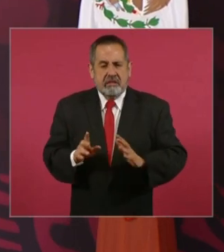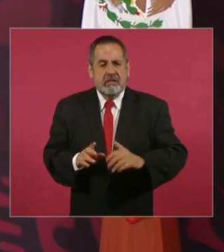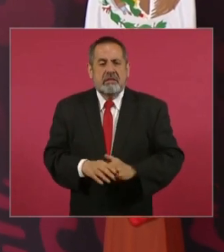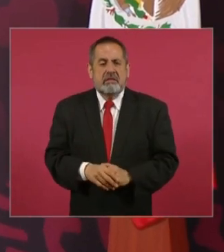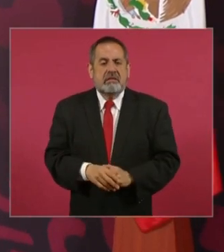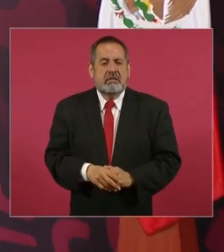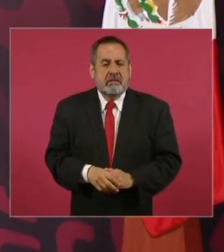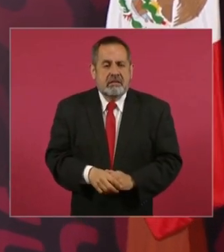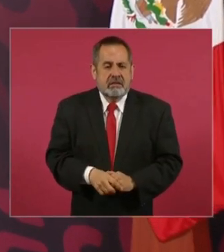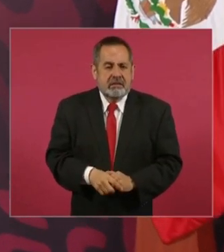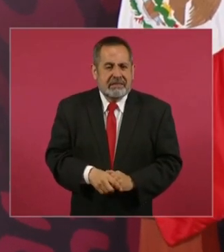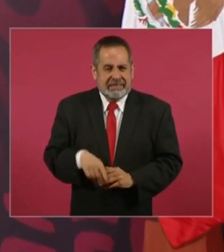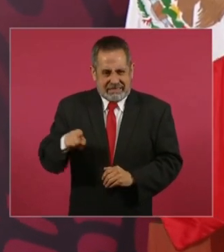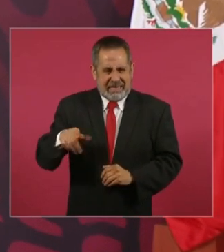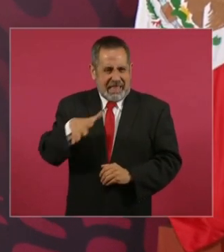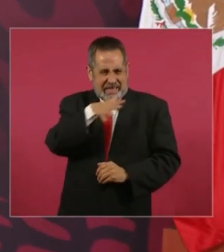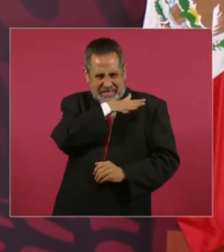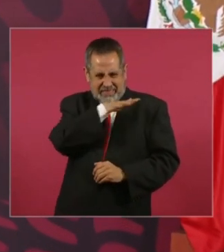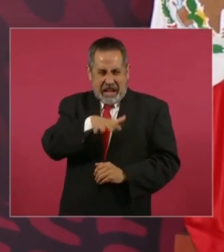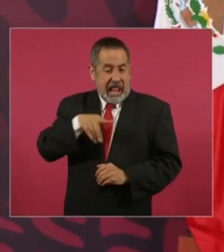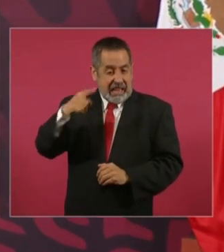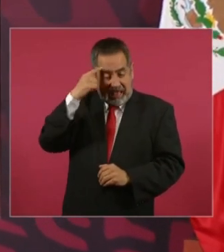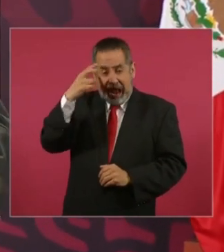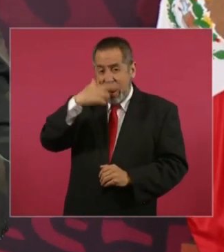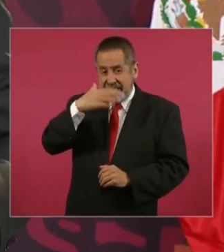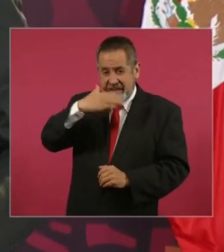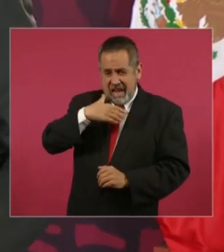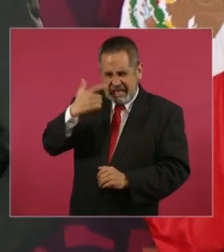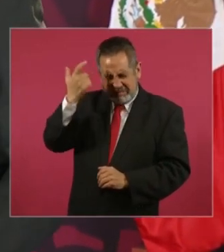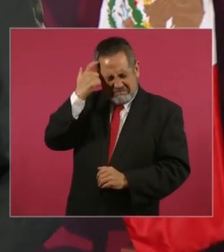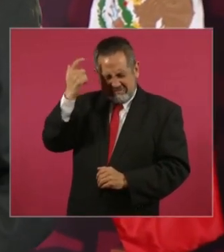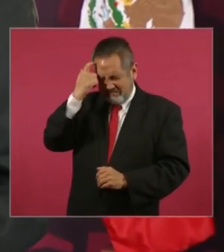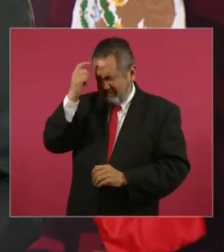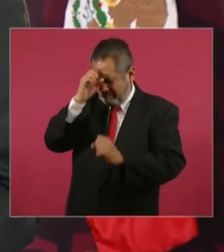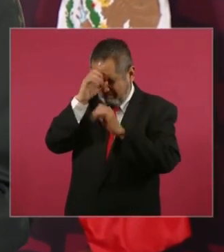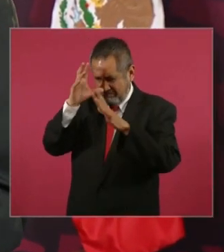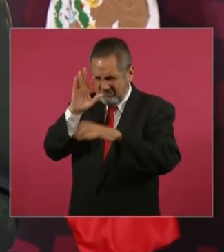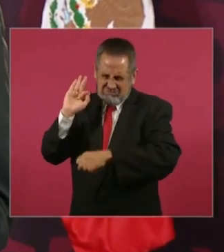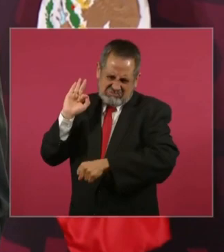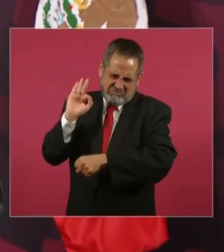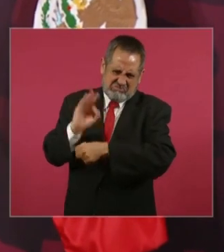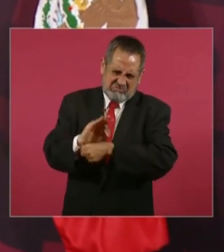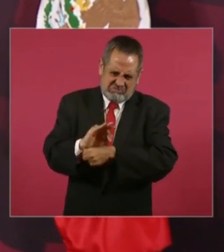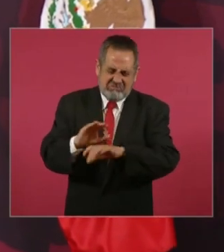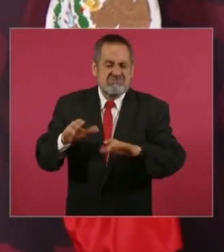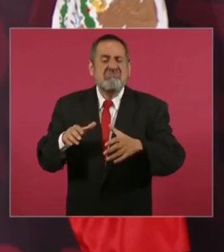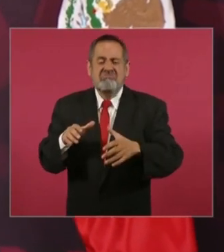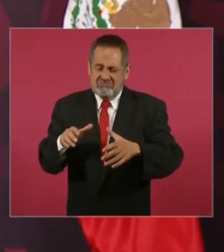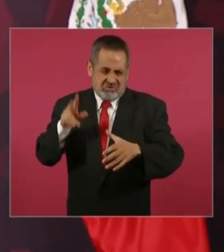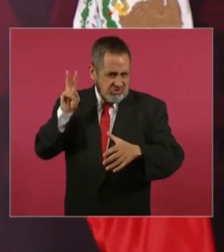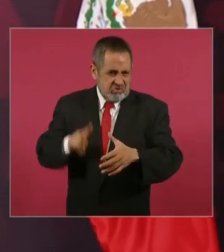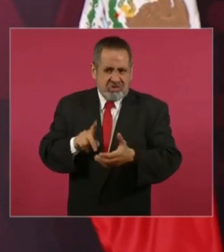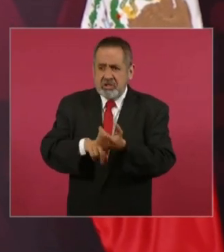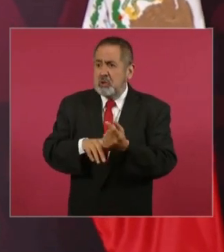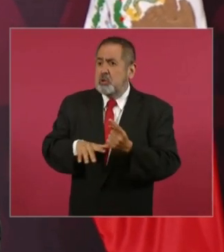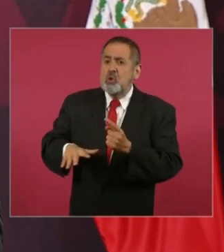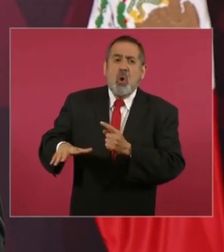eso. General Cárdenas tenía una visión de protección de la